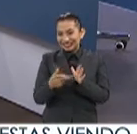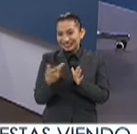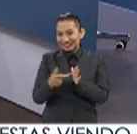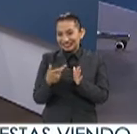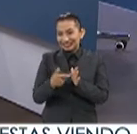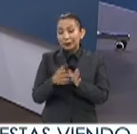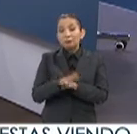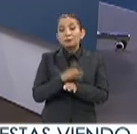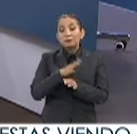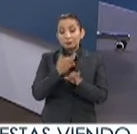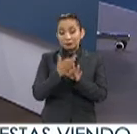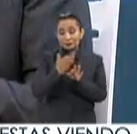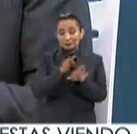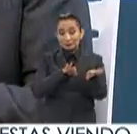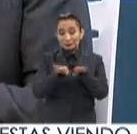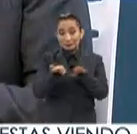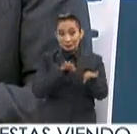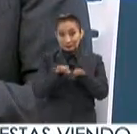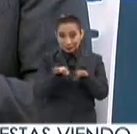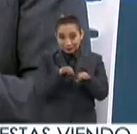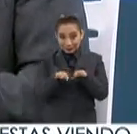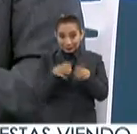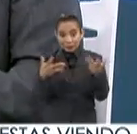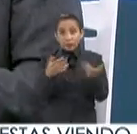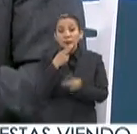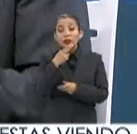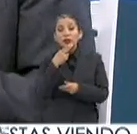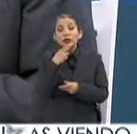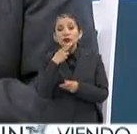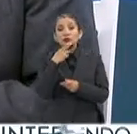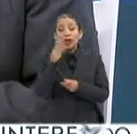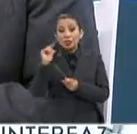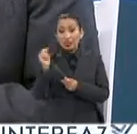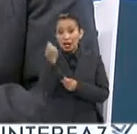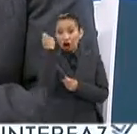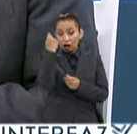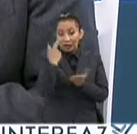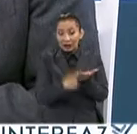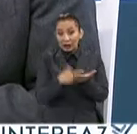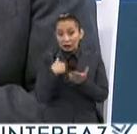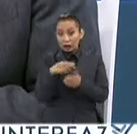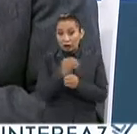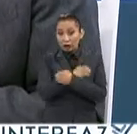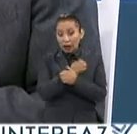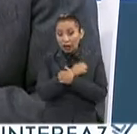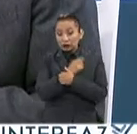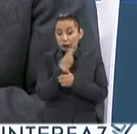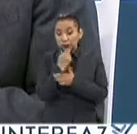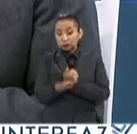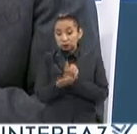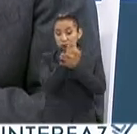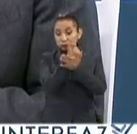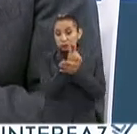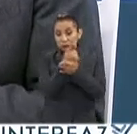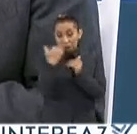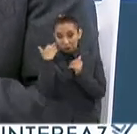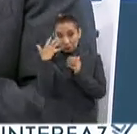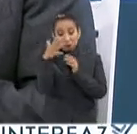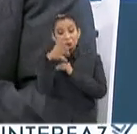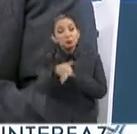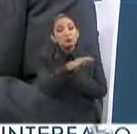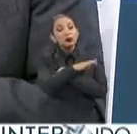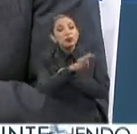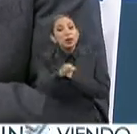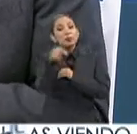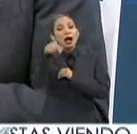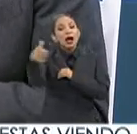frecuentemente, ¿sí? Porque ahorita el trabajo que se está haciendo con el uso apropiado de las tecnologías en la educación es que en no mucho tiempo podamos